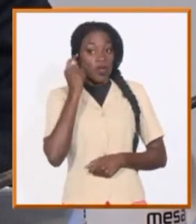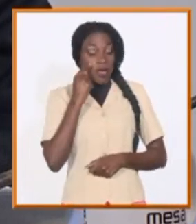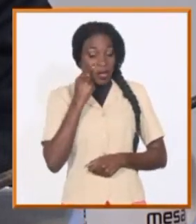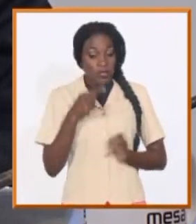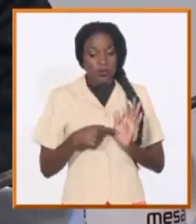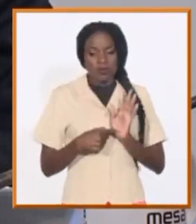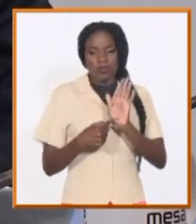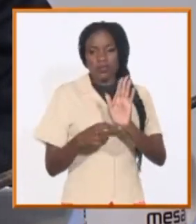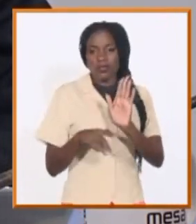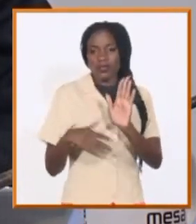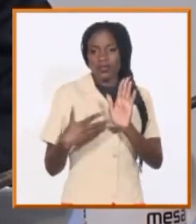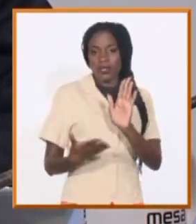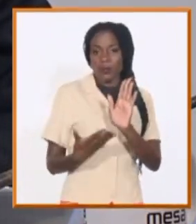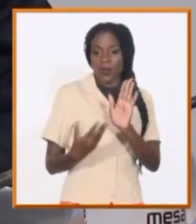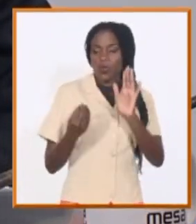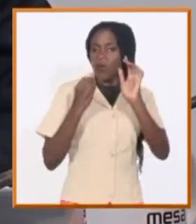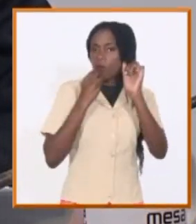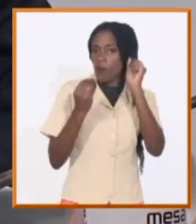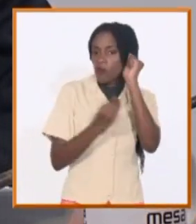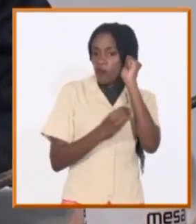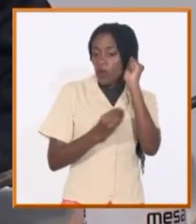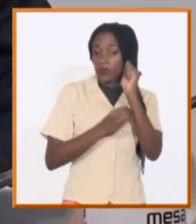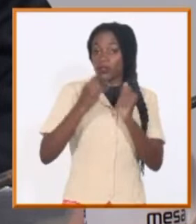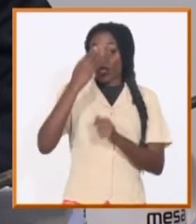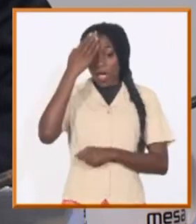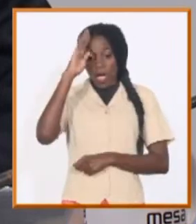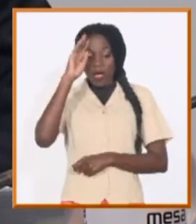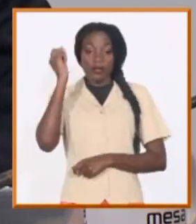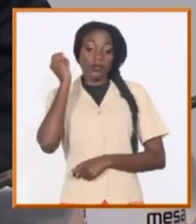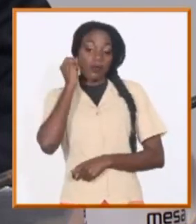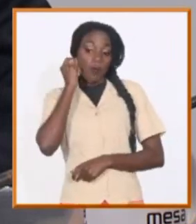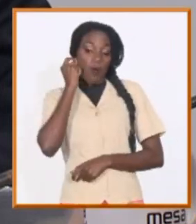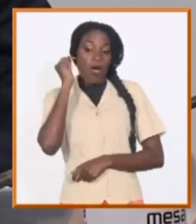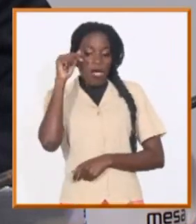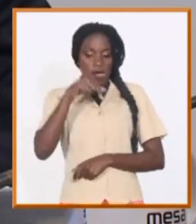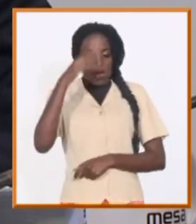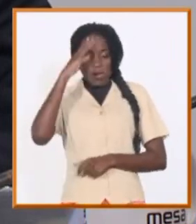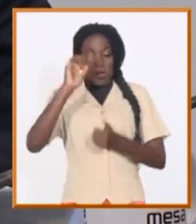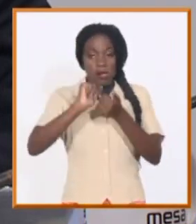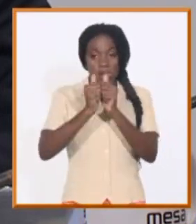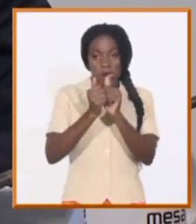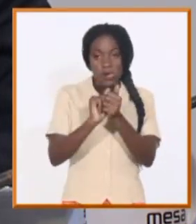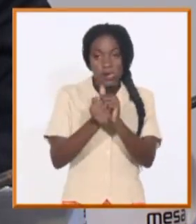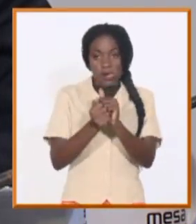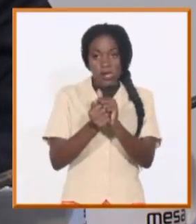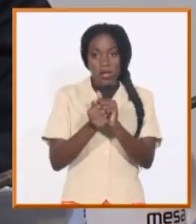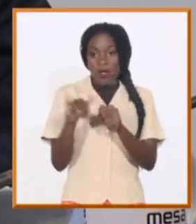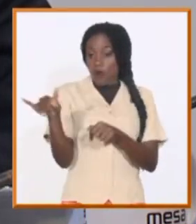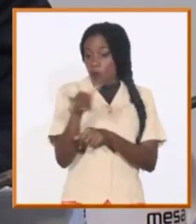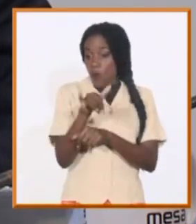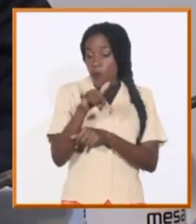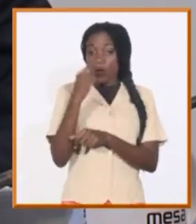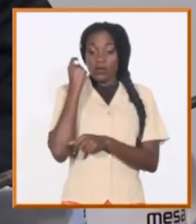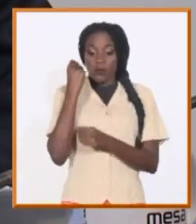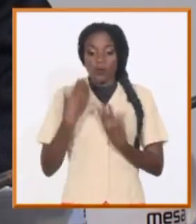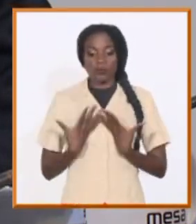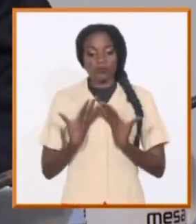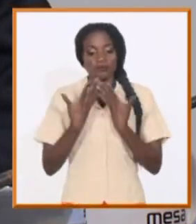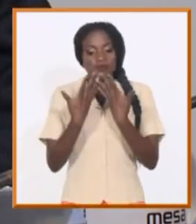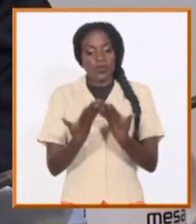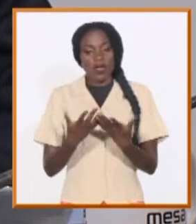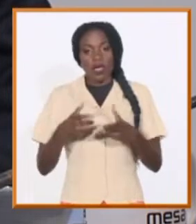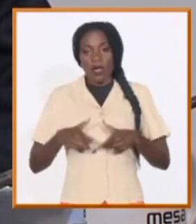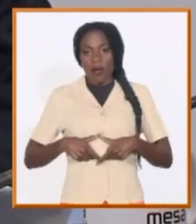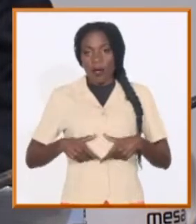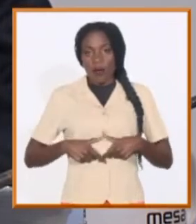demuestra el empoderamiento de las mujeres en nuestro deporte y que también las mujeres aportan al medallero, sin